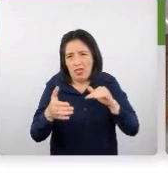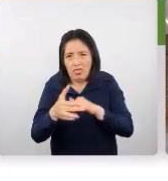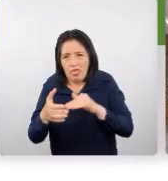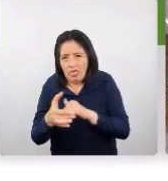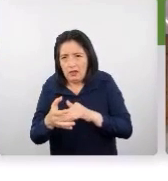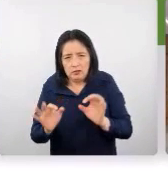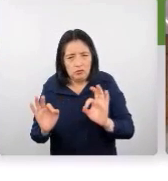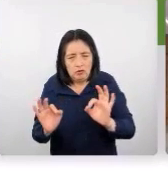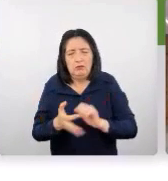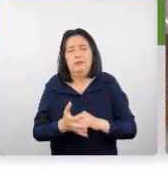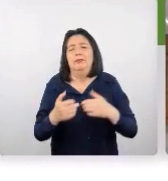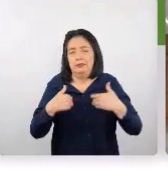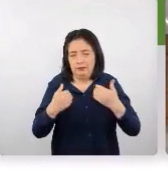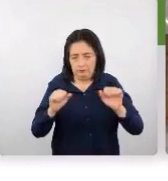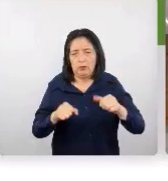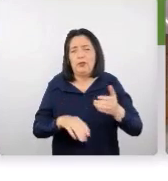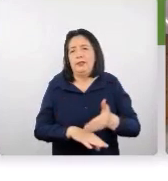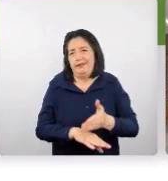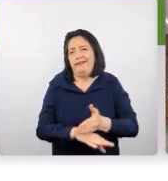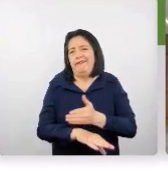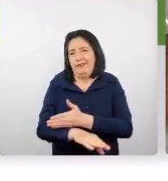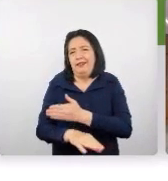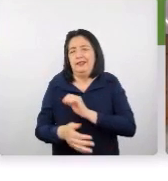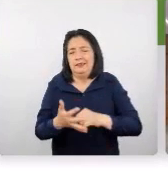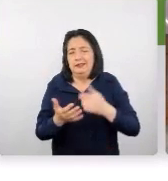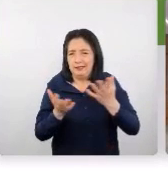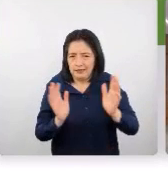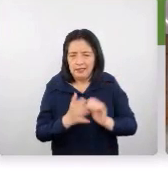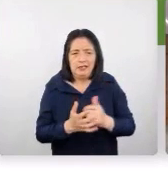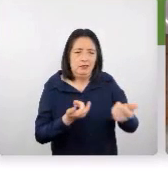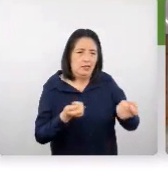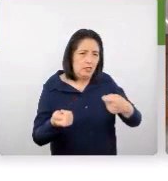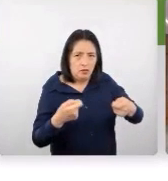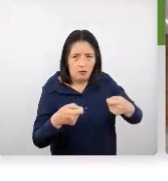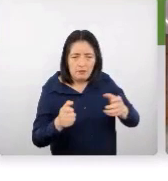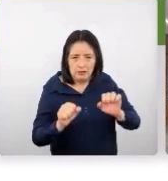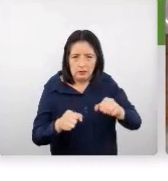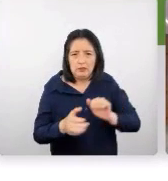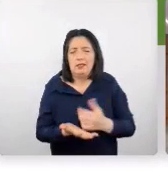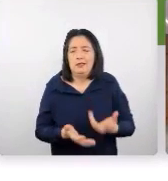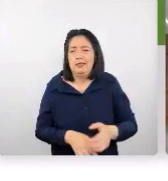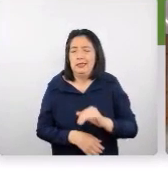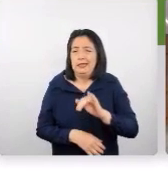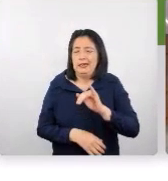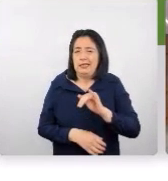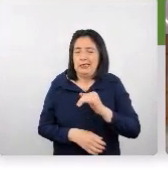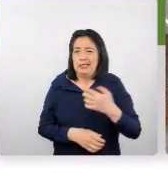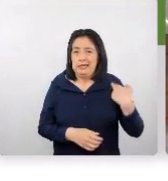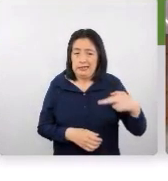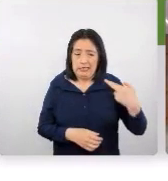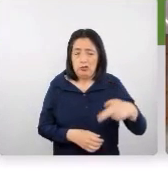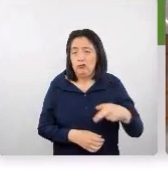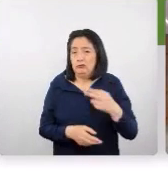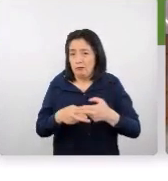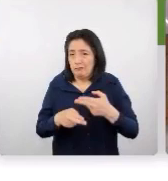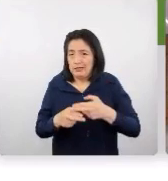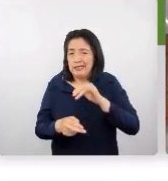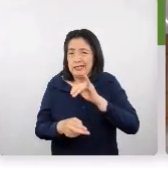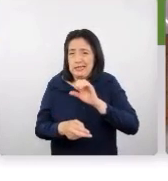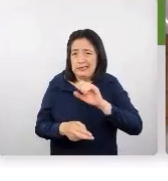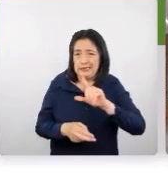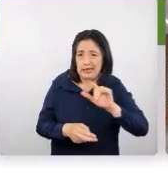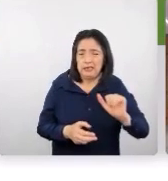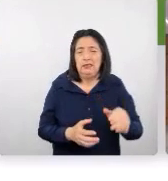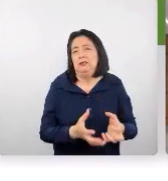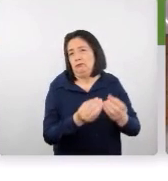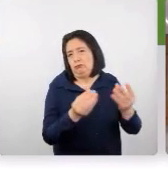para poder avanzar en las tratativas comerciales. El Islam es la religión mayoritaria y la religión de